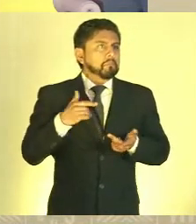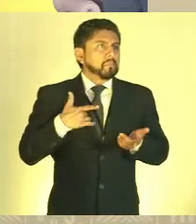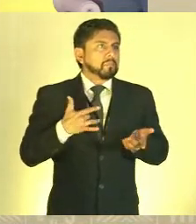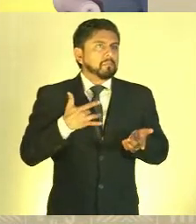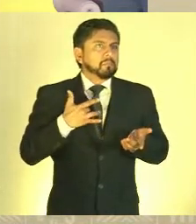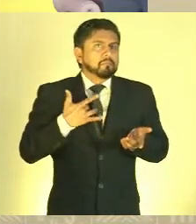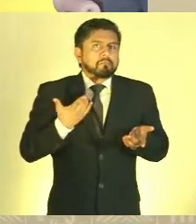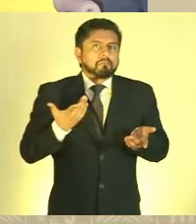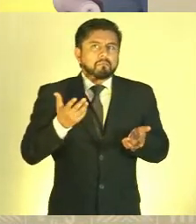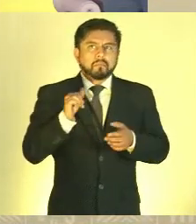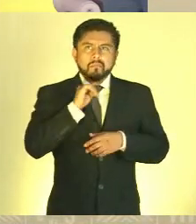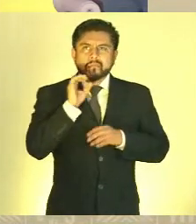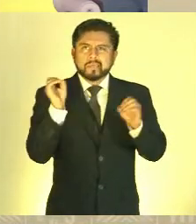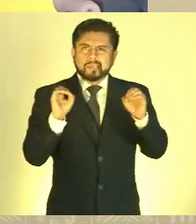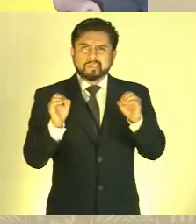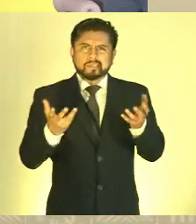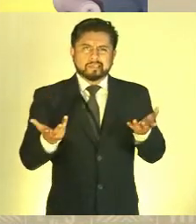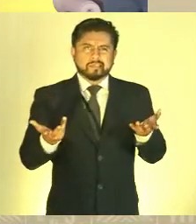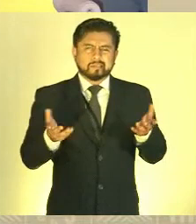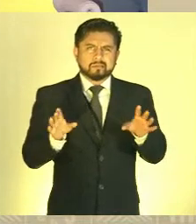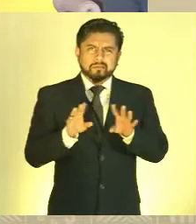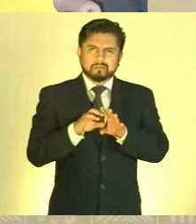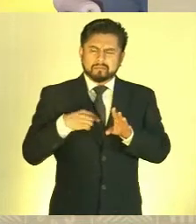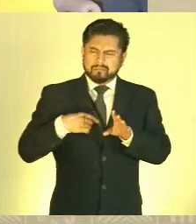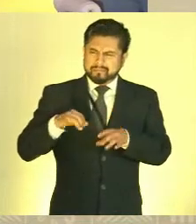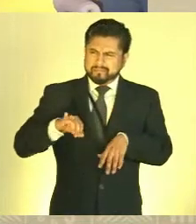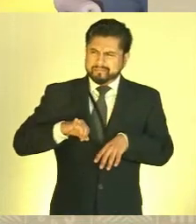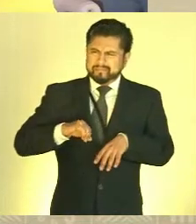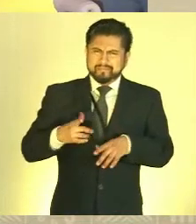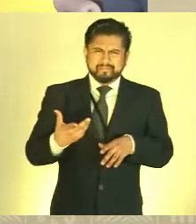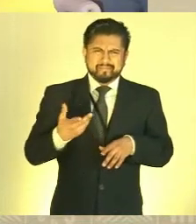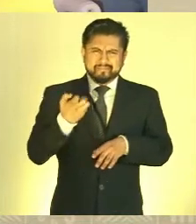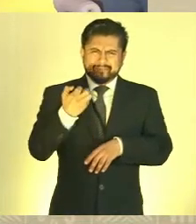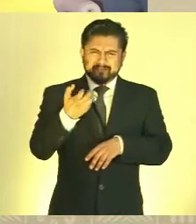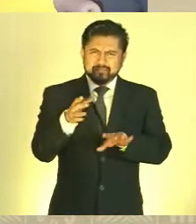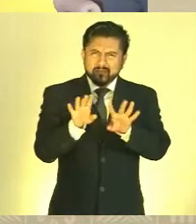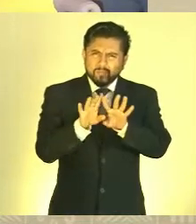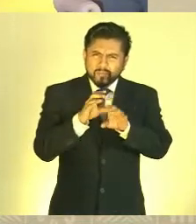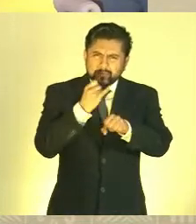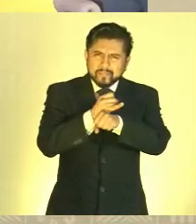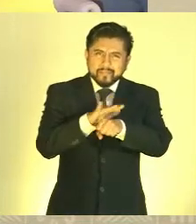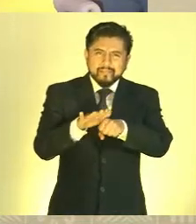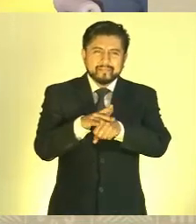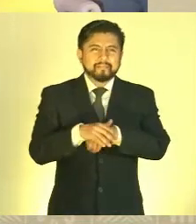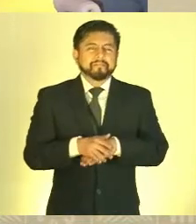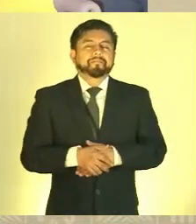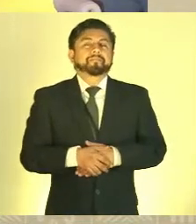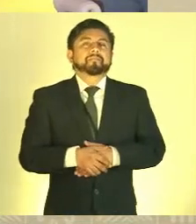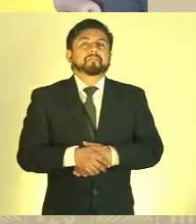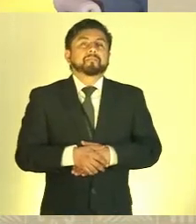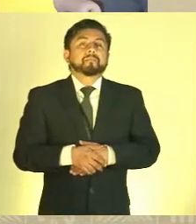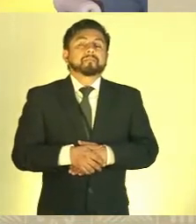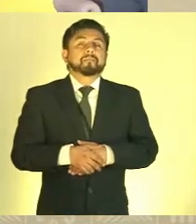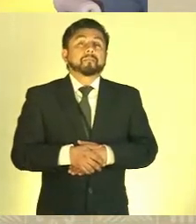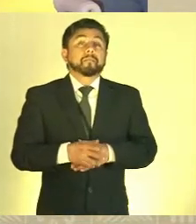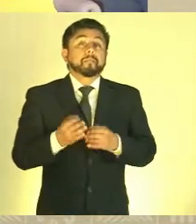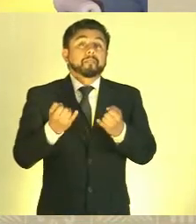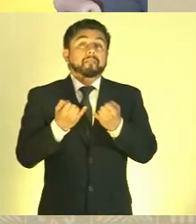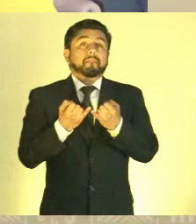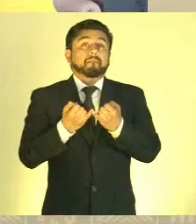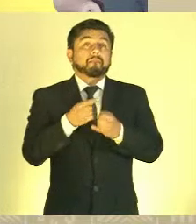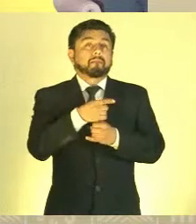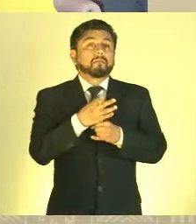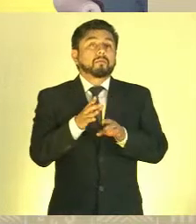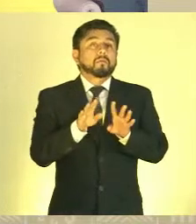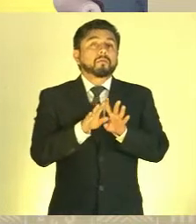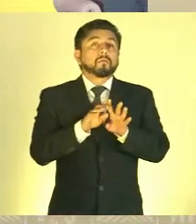y no tengo idea de qué es eso. Bueno, eso me da una configuración totalmente distinta. Además, la